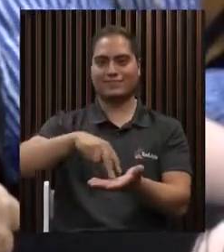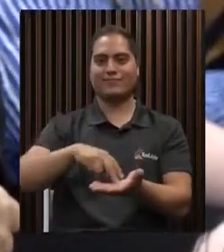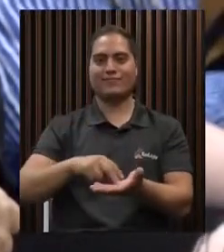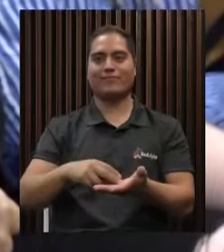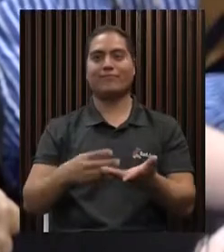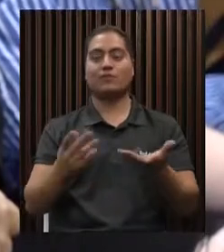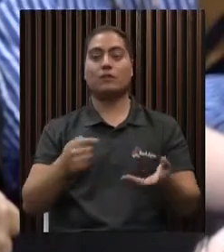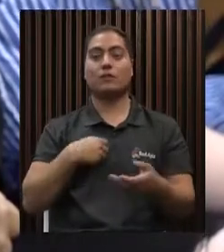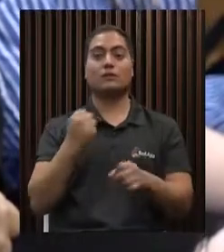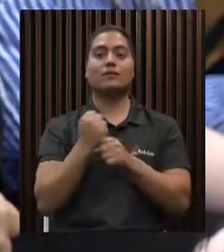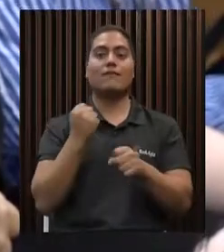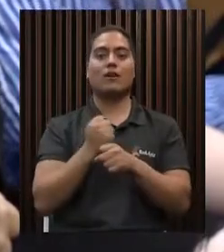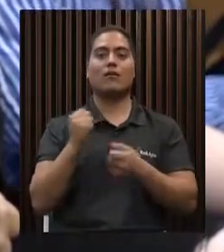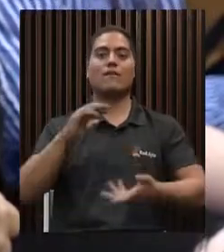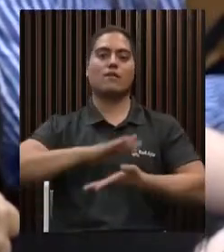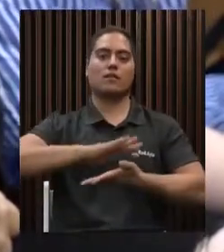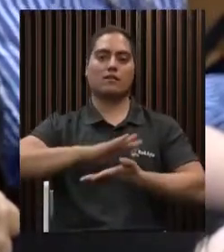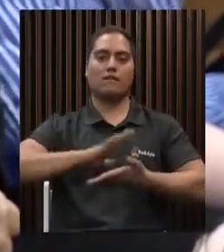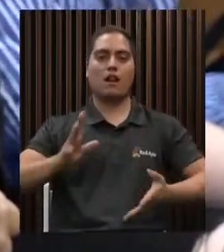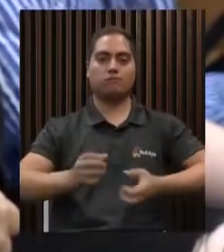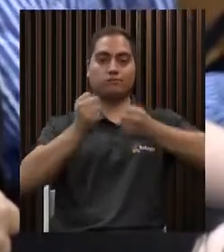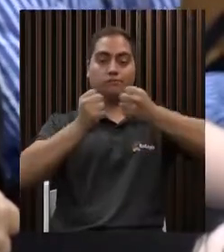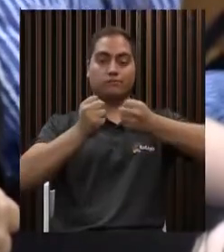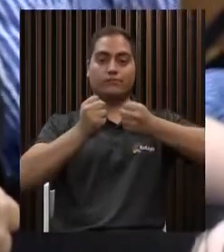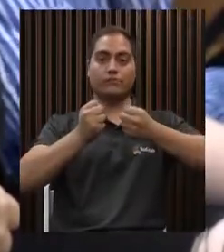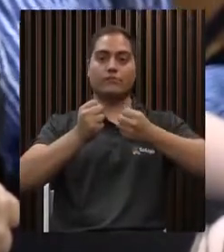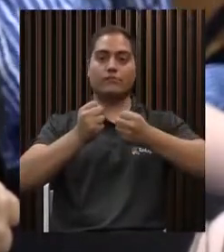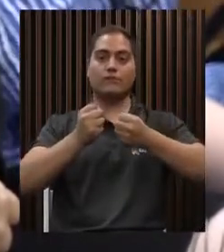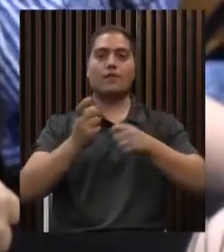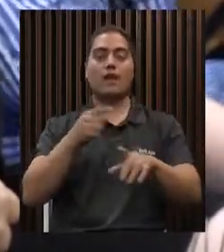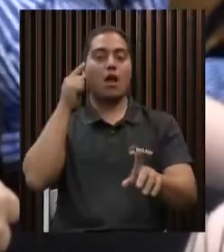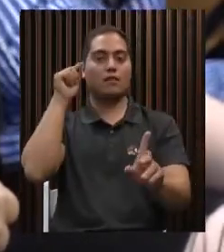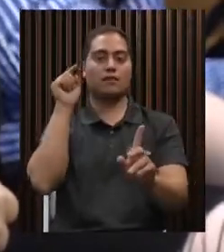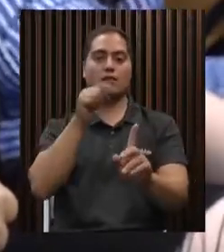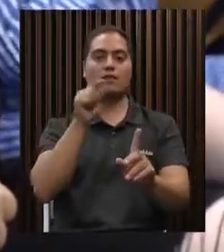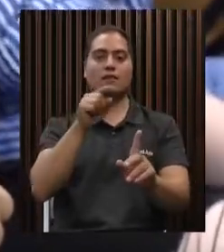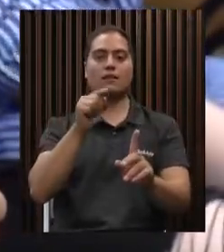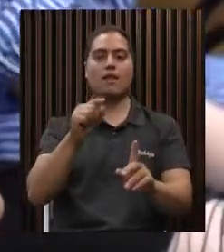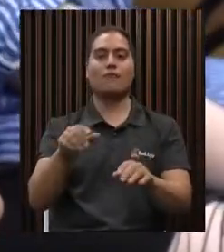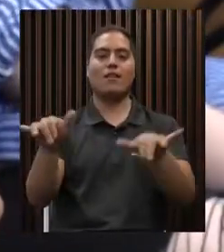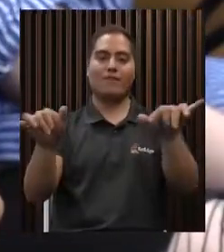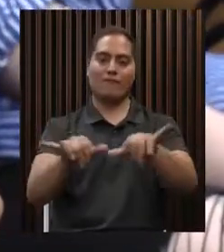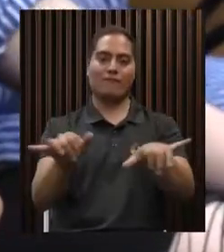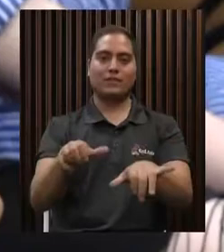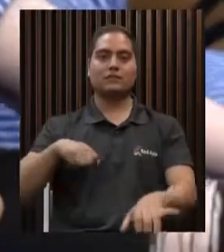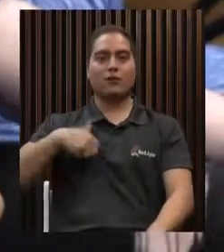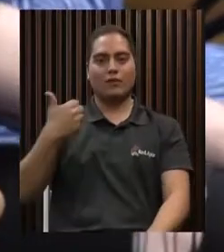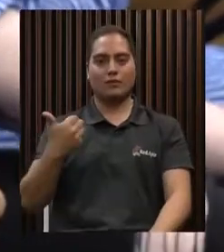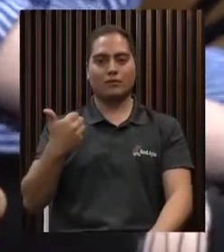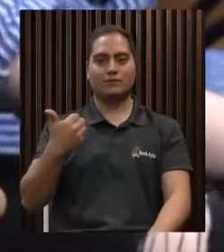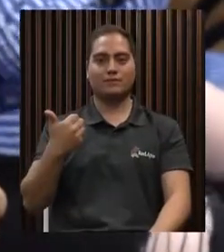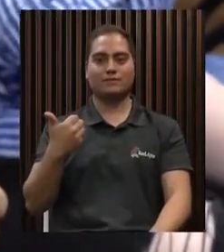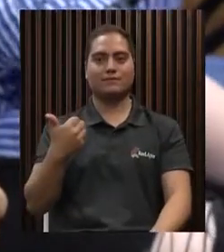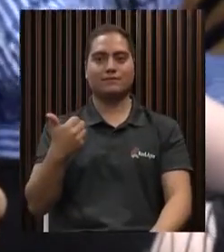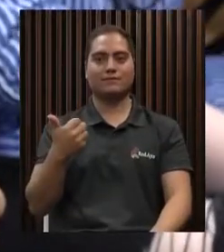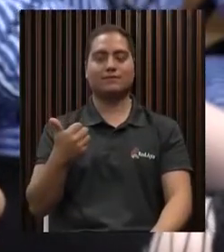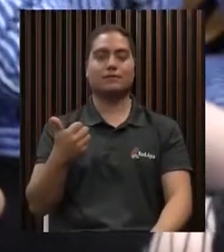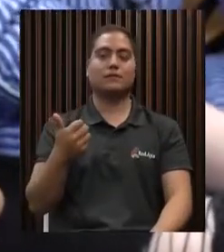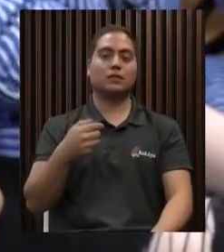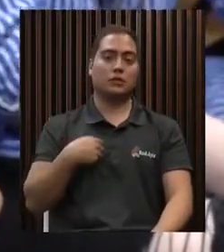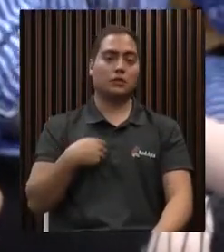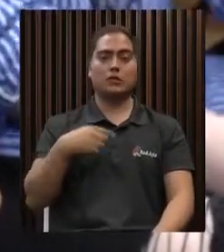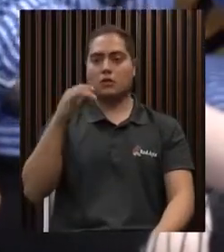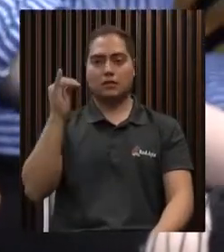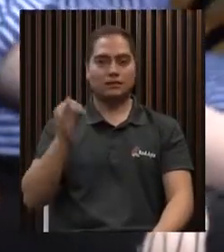Trabajo en un festival de primera, o sea, dedicado a la infancia y la juventud. Trabajo en compañías y siempre estoy en